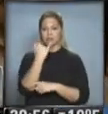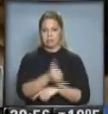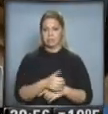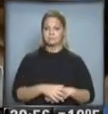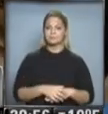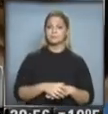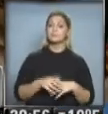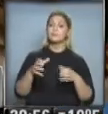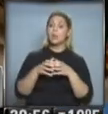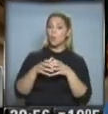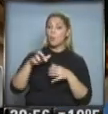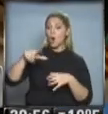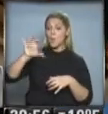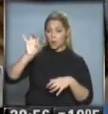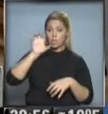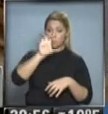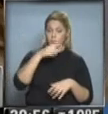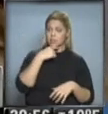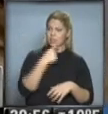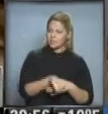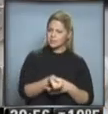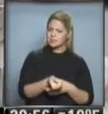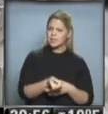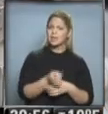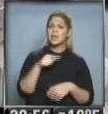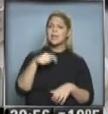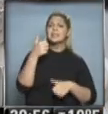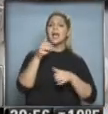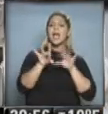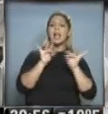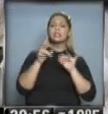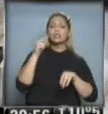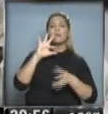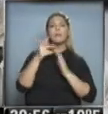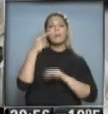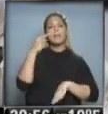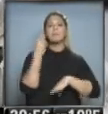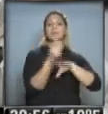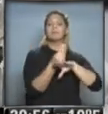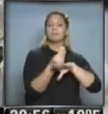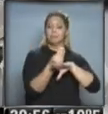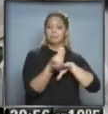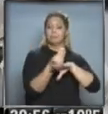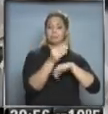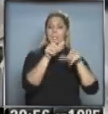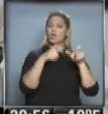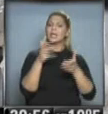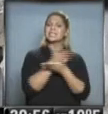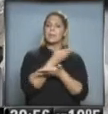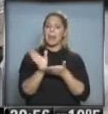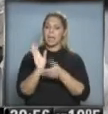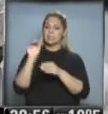de la provincia consideró que en estas elecciones la mejor manera de representar a los bonaerenses era no dividir los votos de la provincia